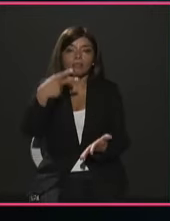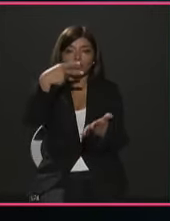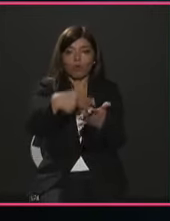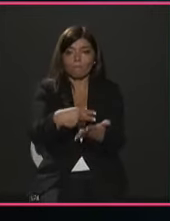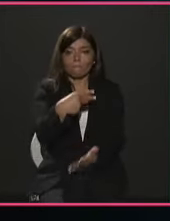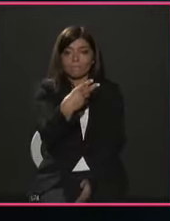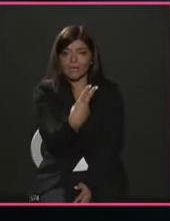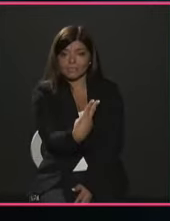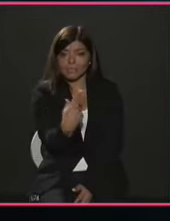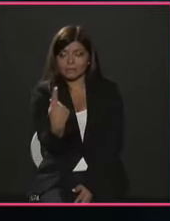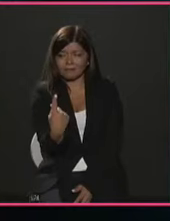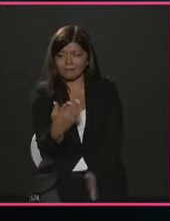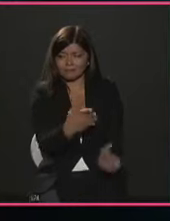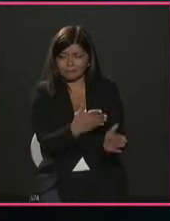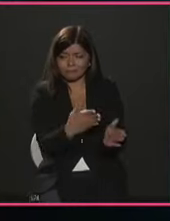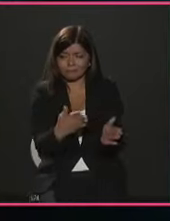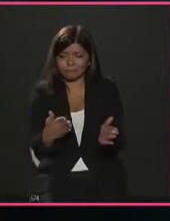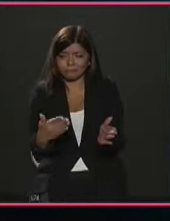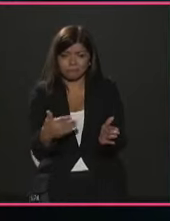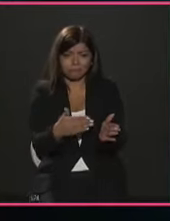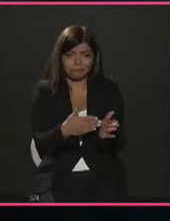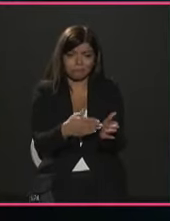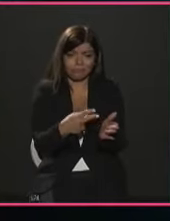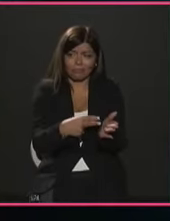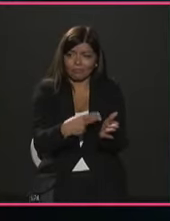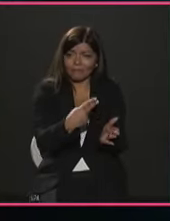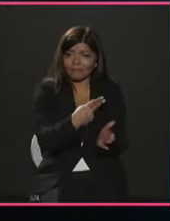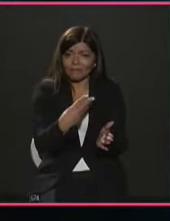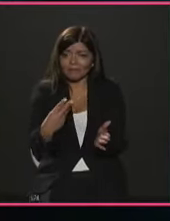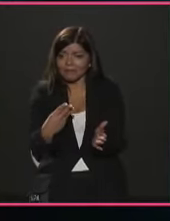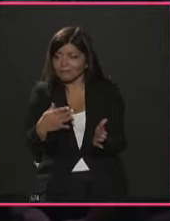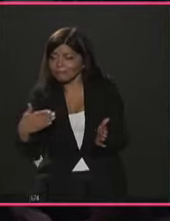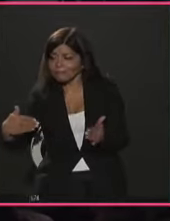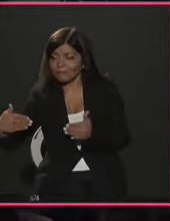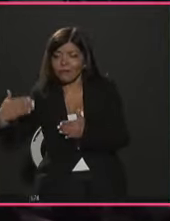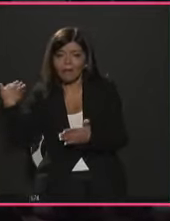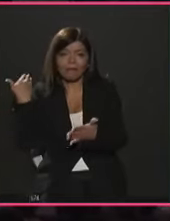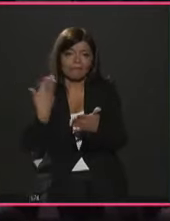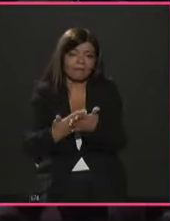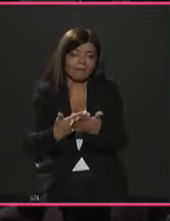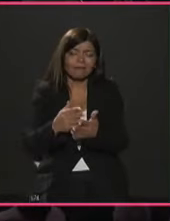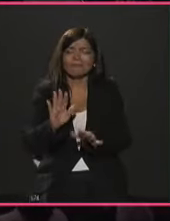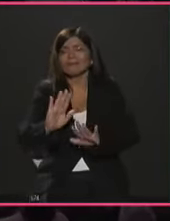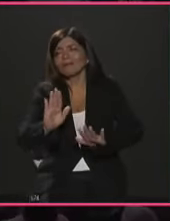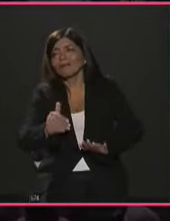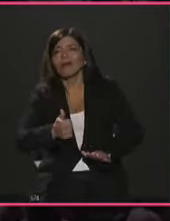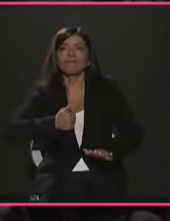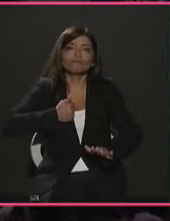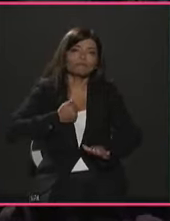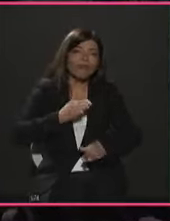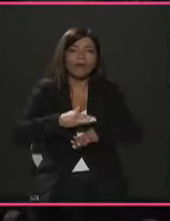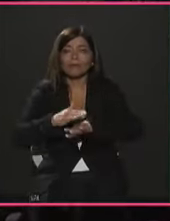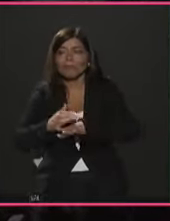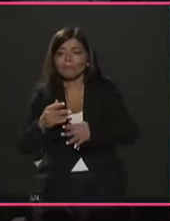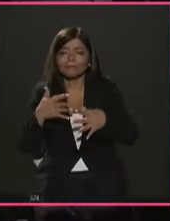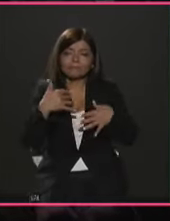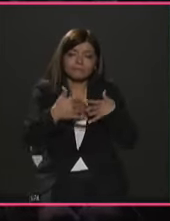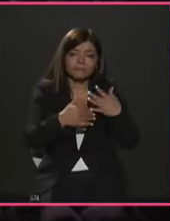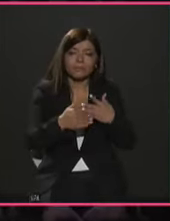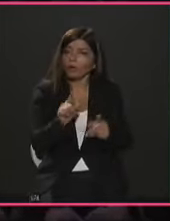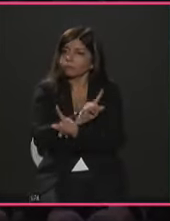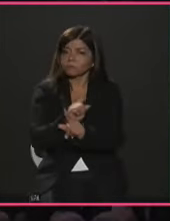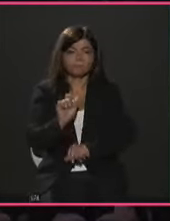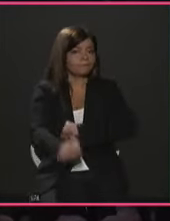al era estamos en 2023 cómo me dicen que va a estar lista al 2031 no es que los permisos es que la voluntad es que no sé qué cosa dije es